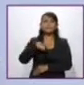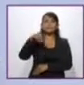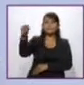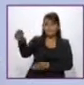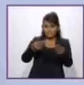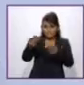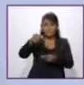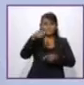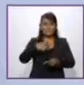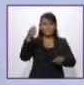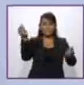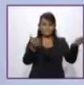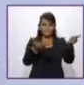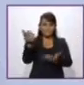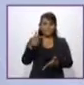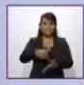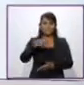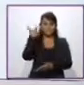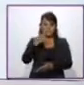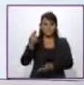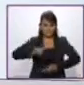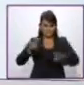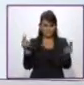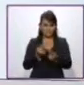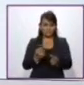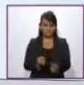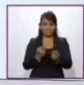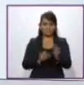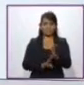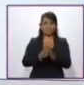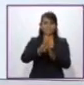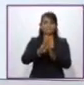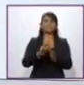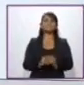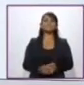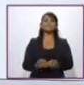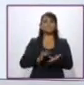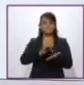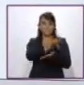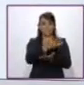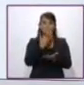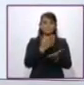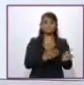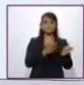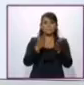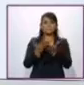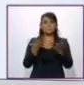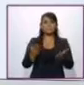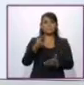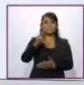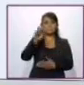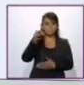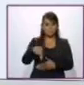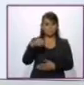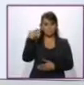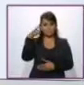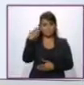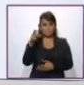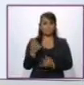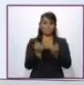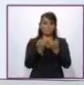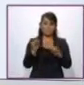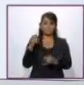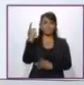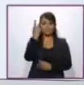necesita, emprendurismo, crecimiento. Gracias, candidato. Escuchamos ahora al candidato del PAN y Querétaro Independiente, Mauricio